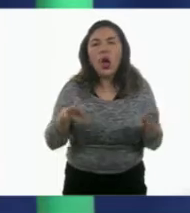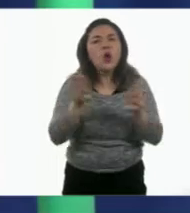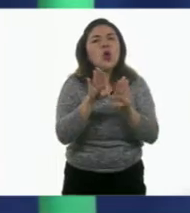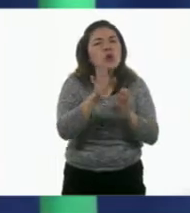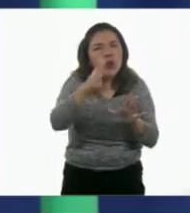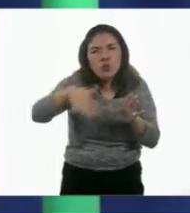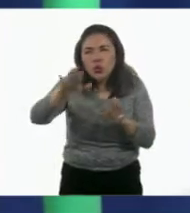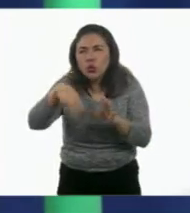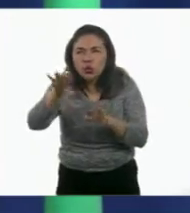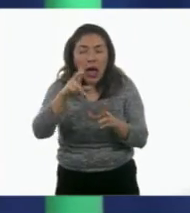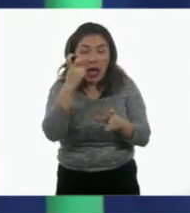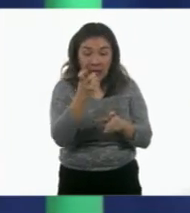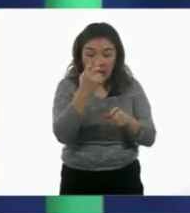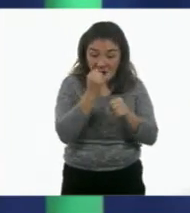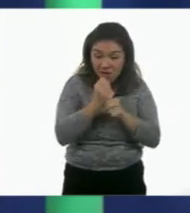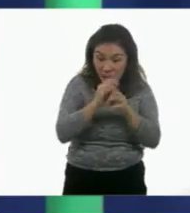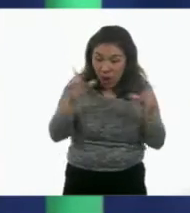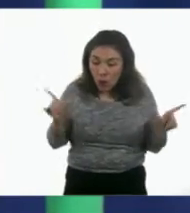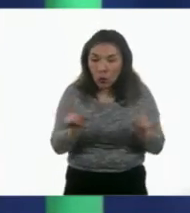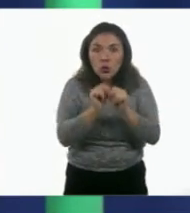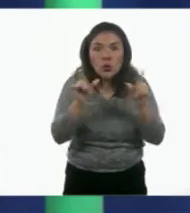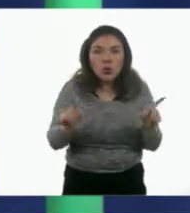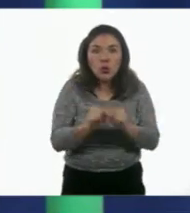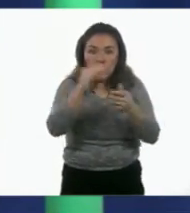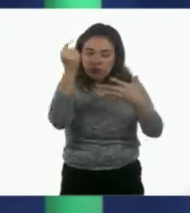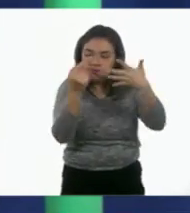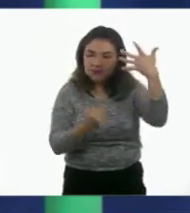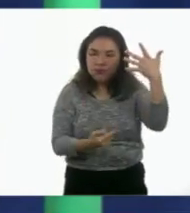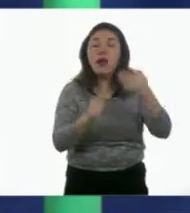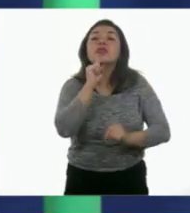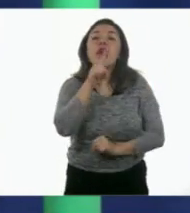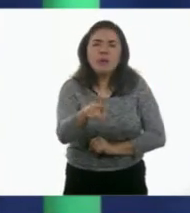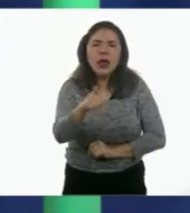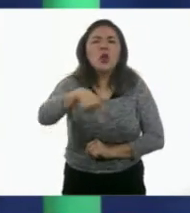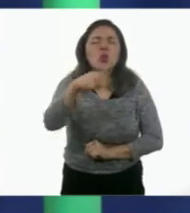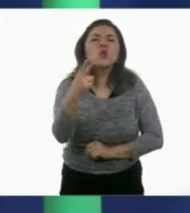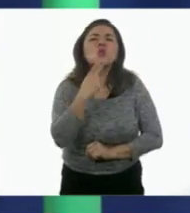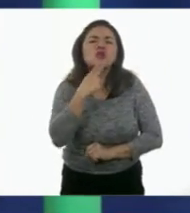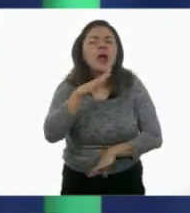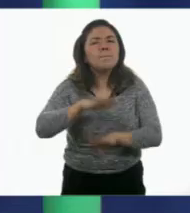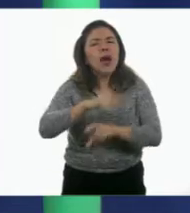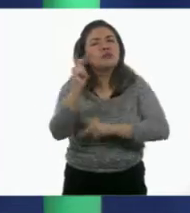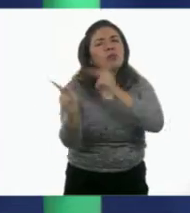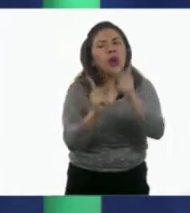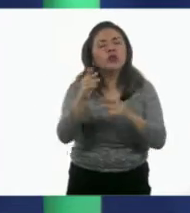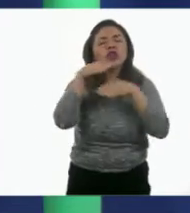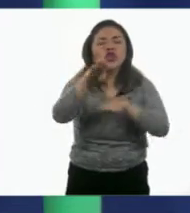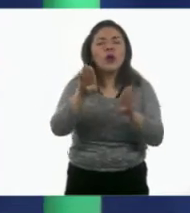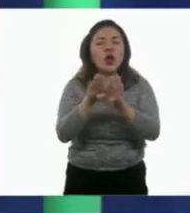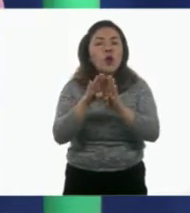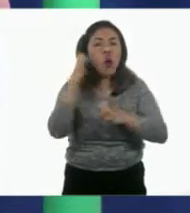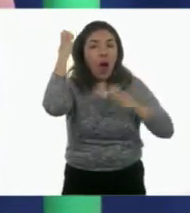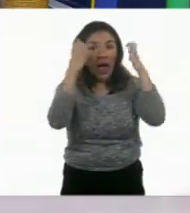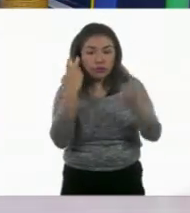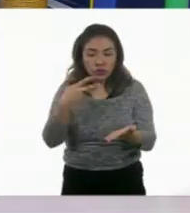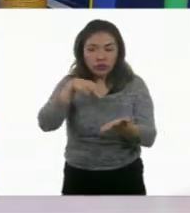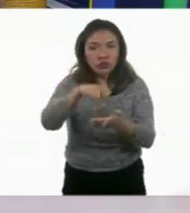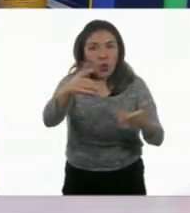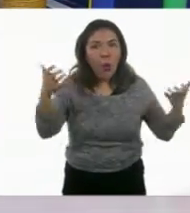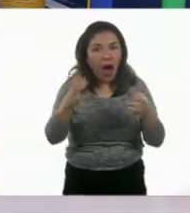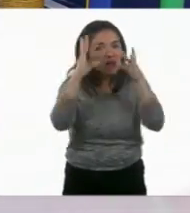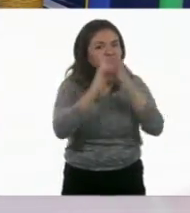y sintetizar la información. Y también te serán útiles preguntas acerca de la exposición que